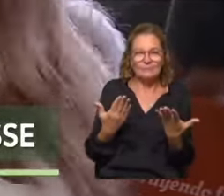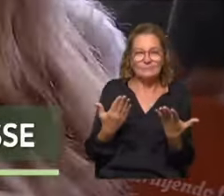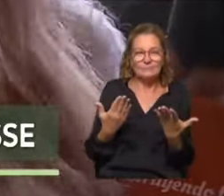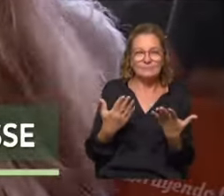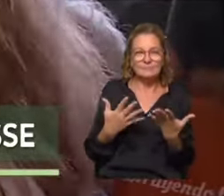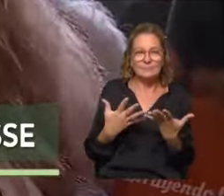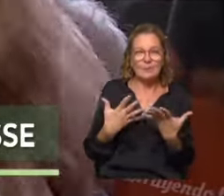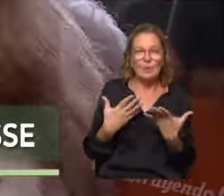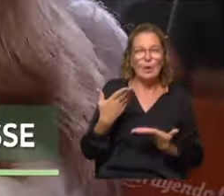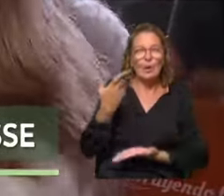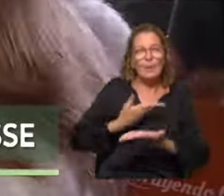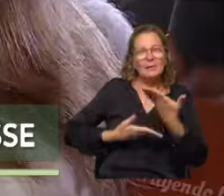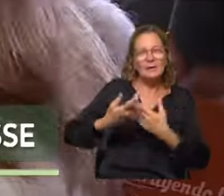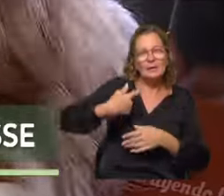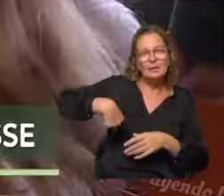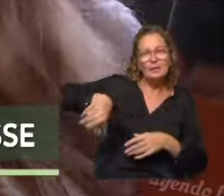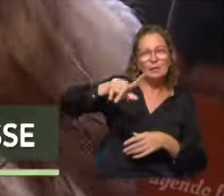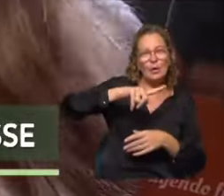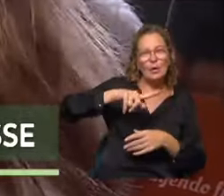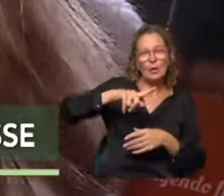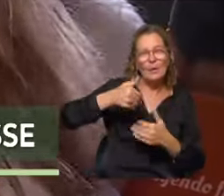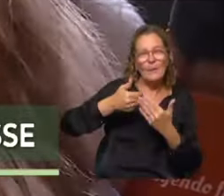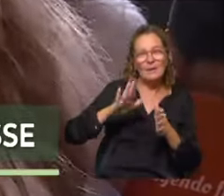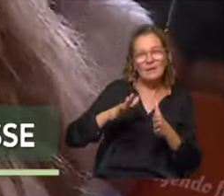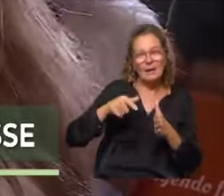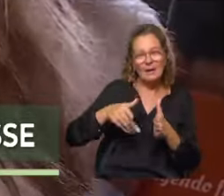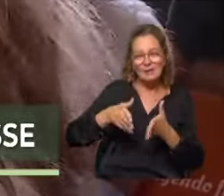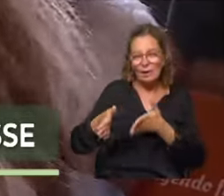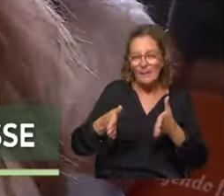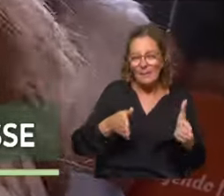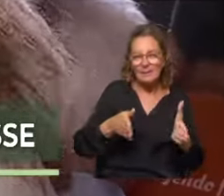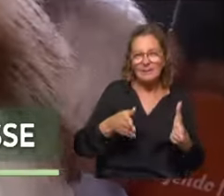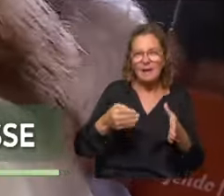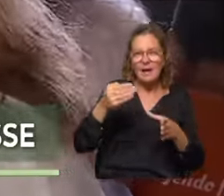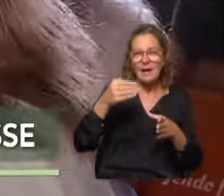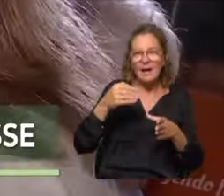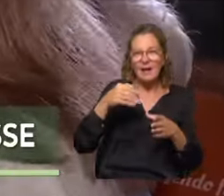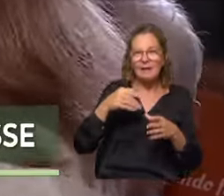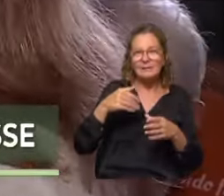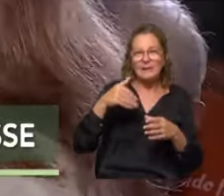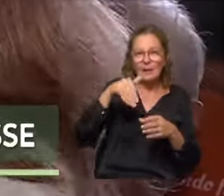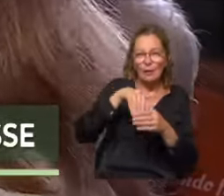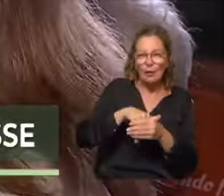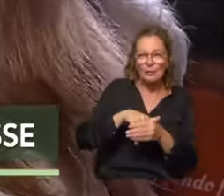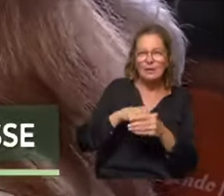como unas ganas compartidas entre todas y entre todos de empezar a andar este camino de la interna,